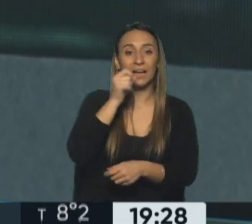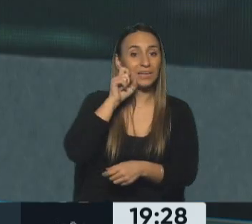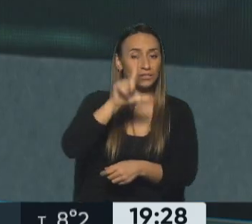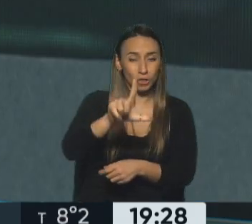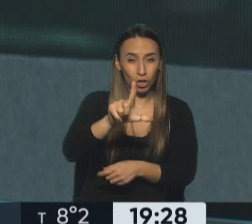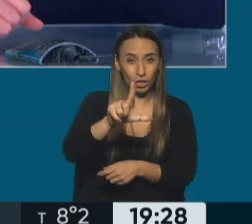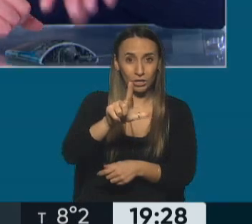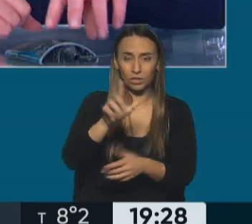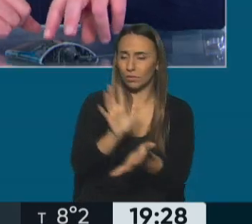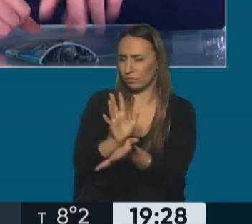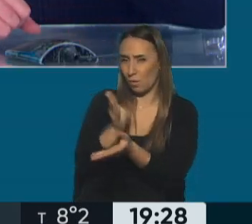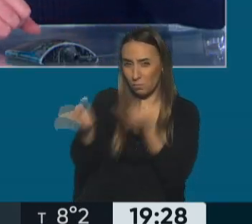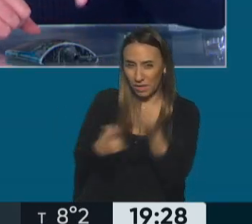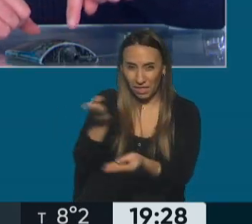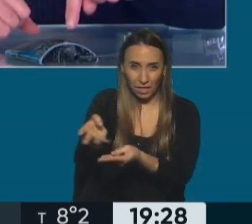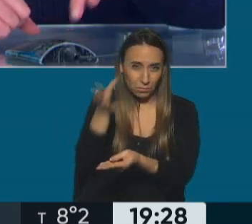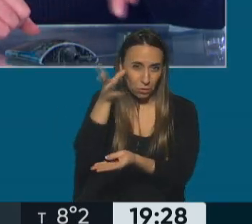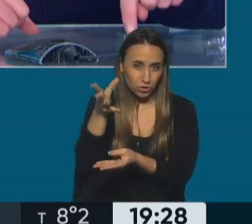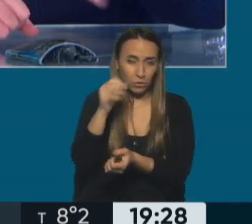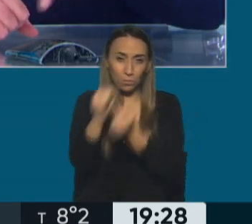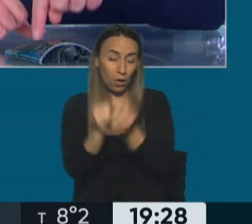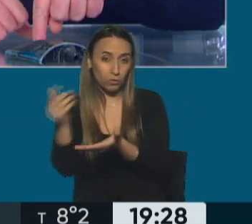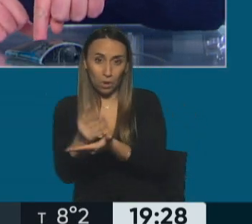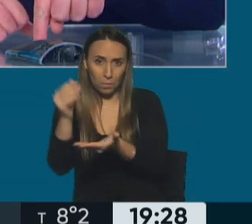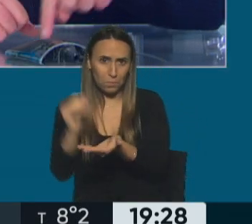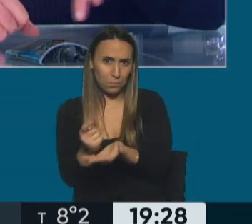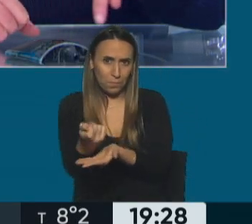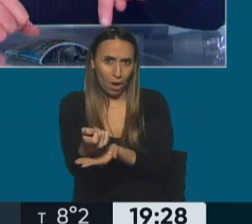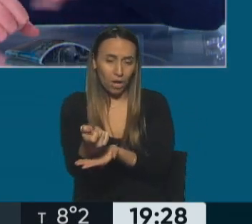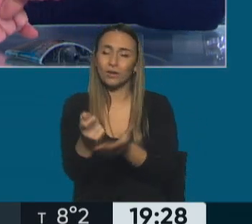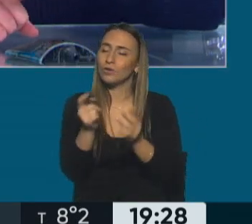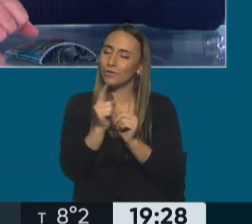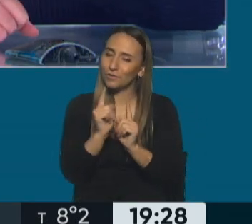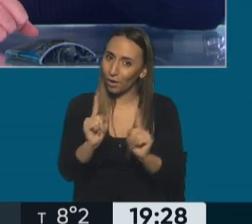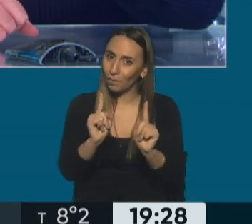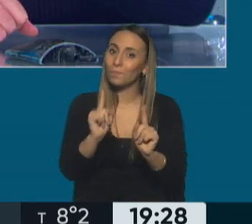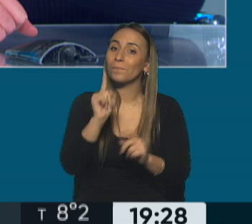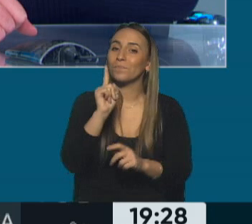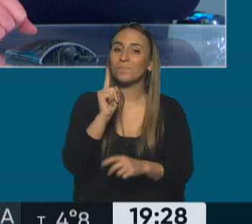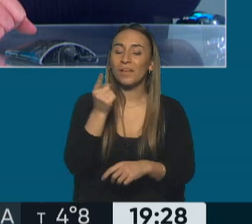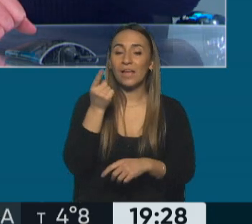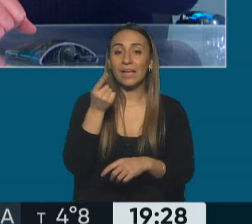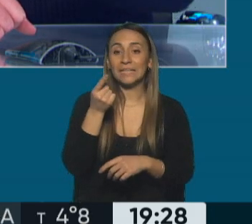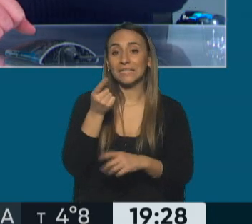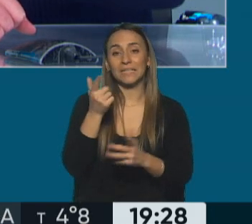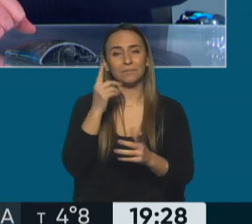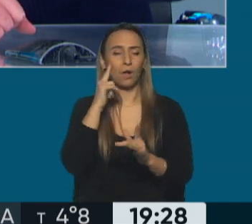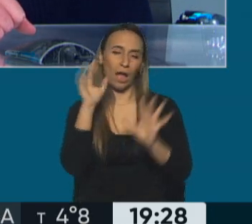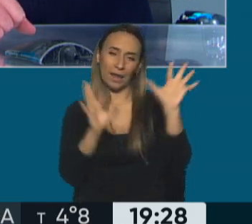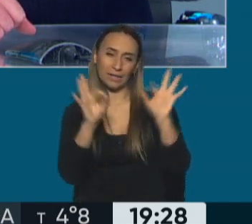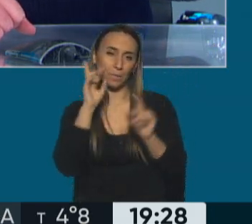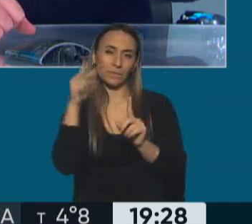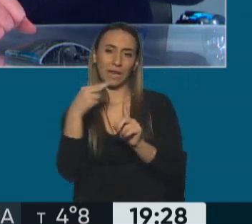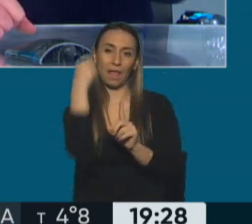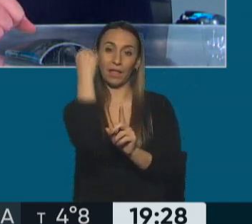no, que hay? lo que digo que el dato interesante es, para analizar, es que si bien si uno toma desde el punto de vista económico el